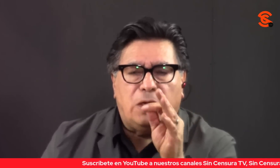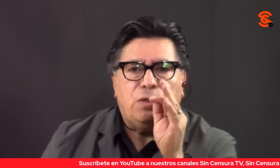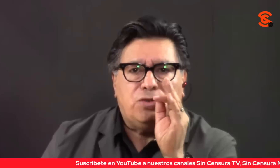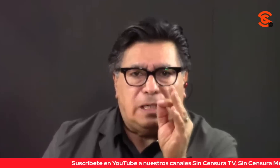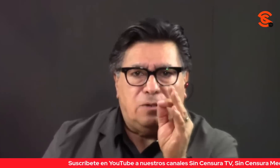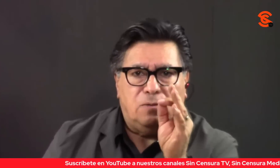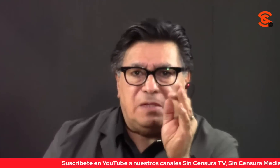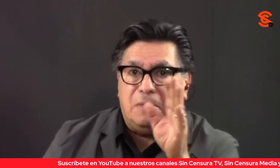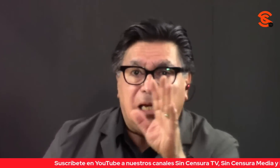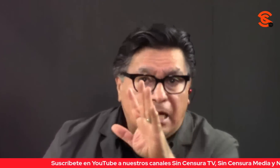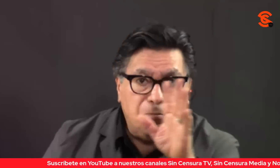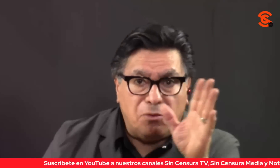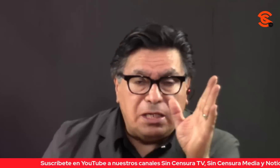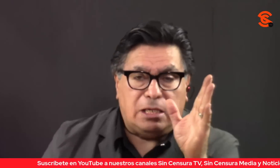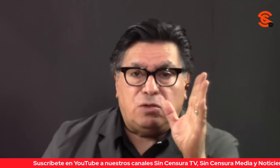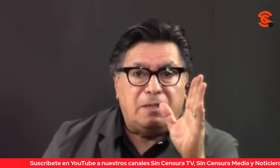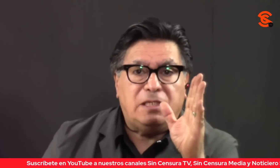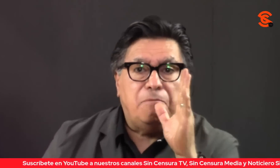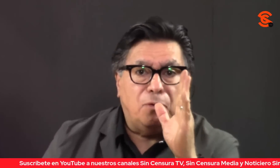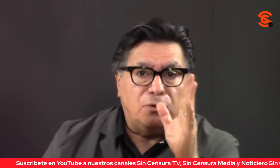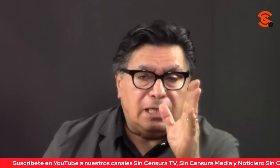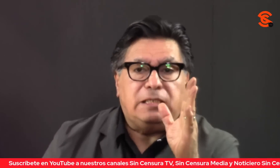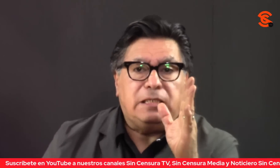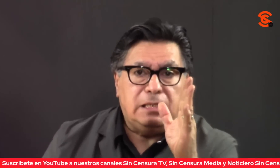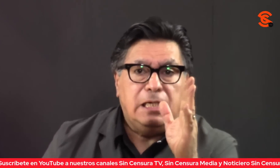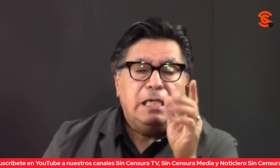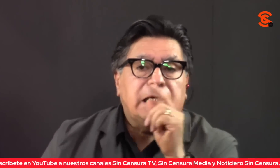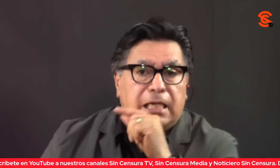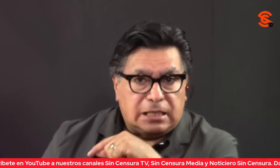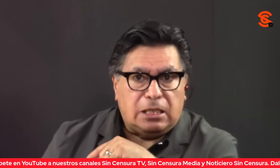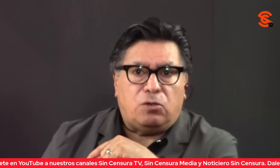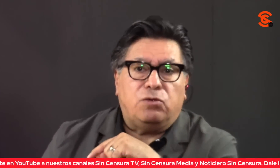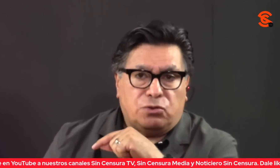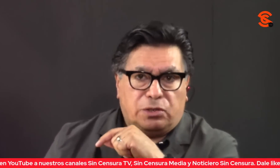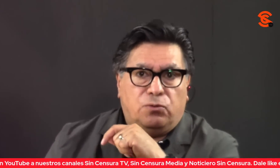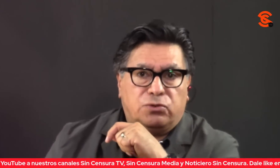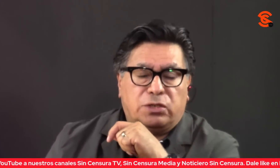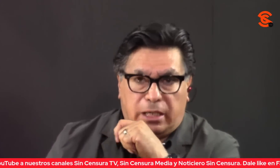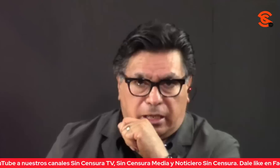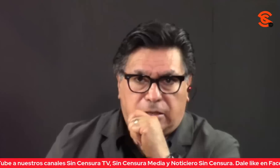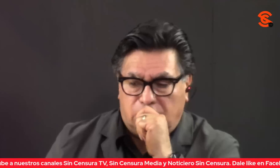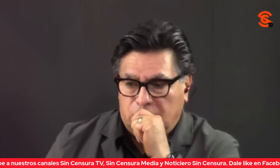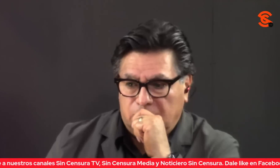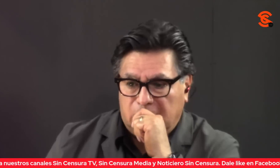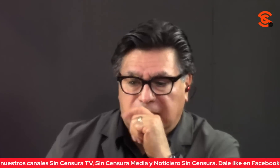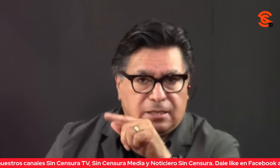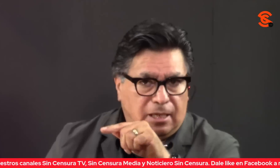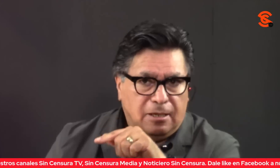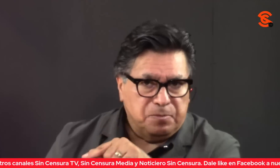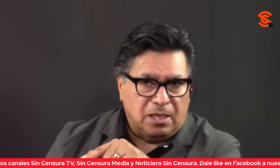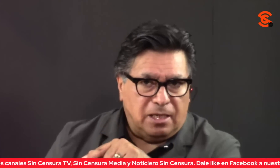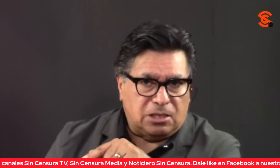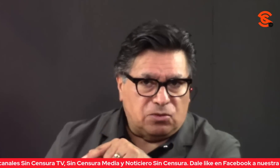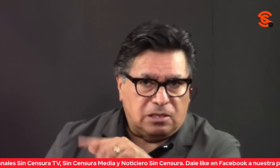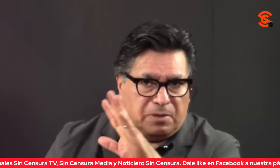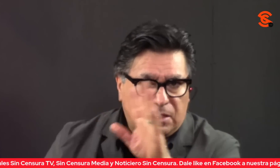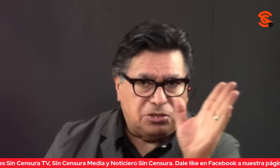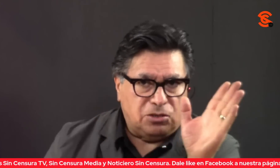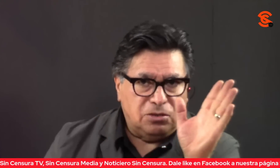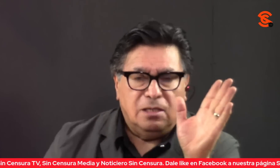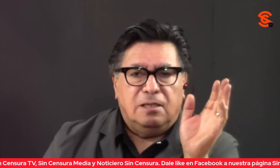era dueño y soberano y solamente él podía decidir qué hacer con nuestros recursos energéticos. Así es que esta